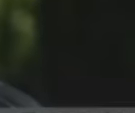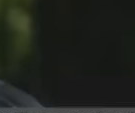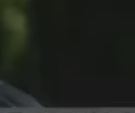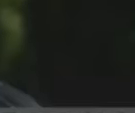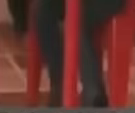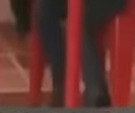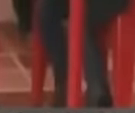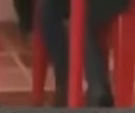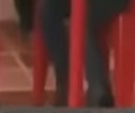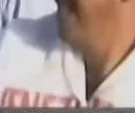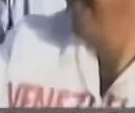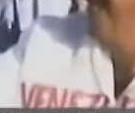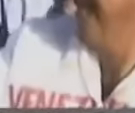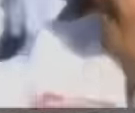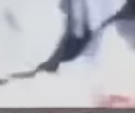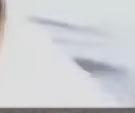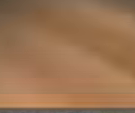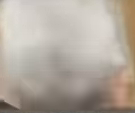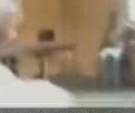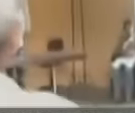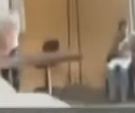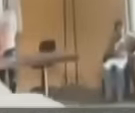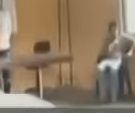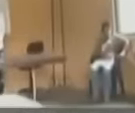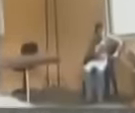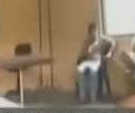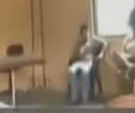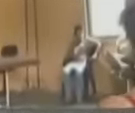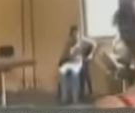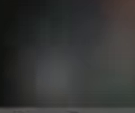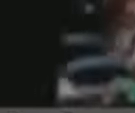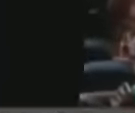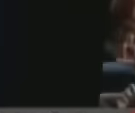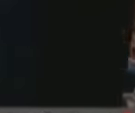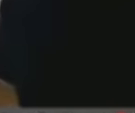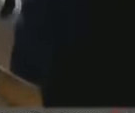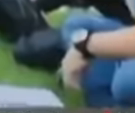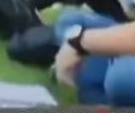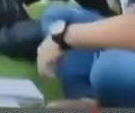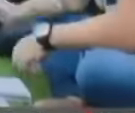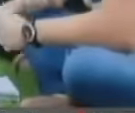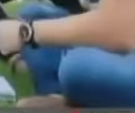conciencia del camino que hemos andado en lo organizativo, en lo político, en la